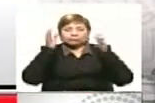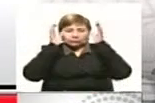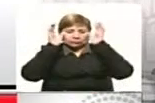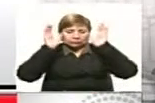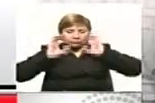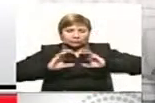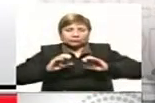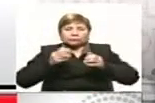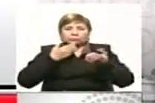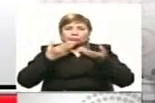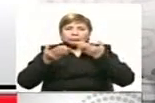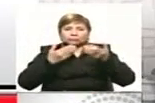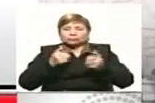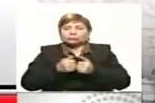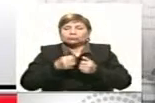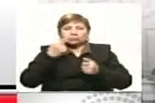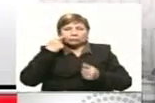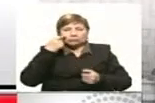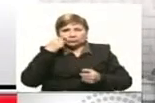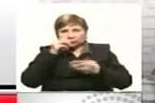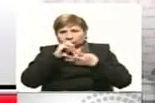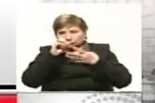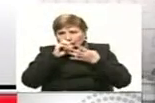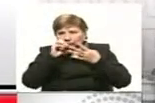sus comentarios y observaciones.